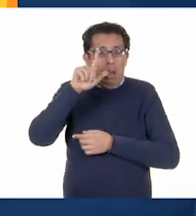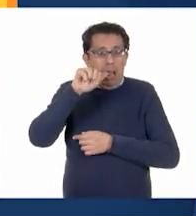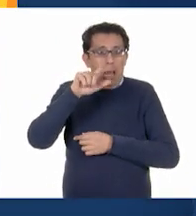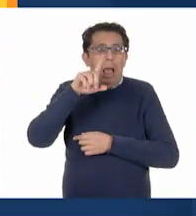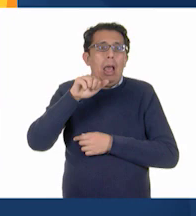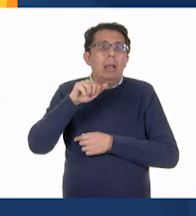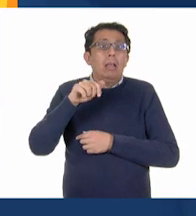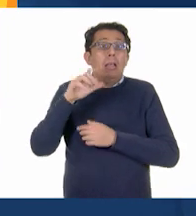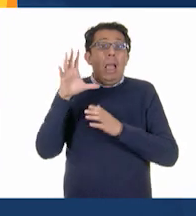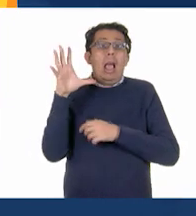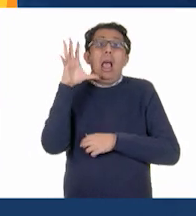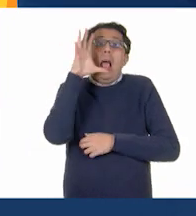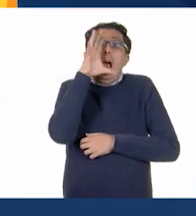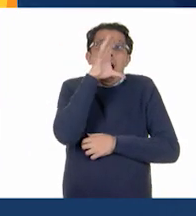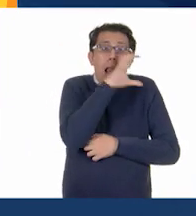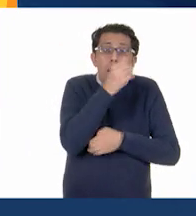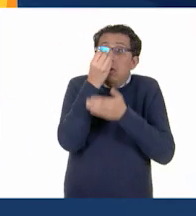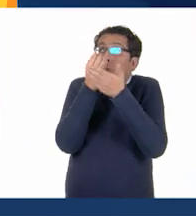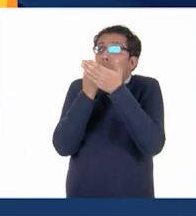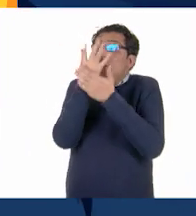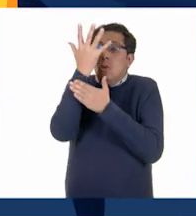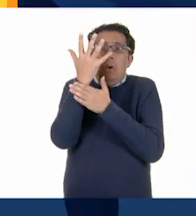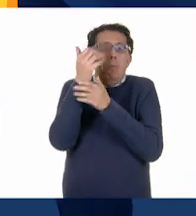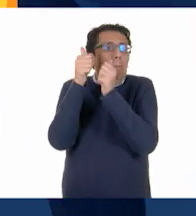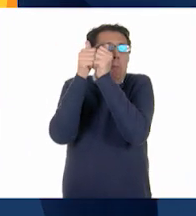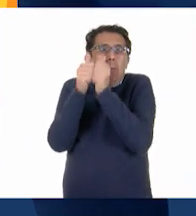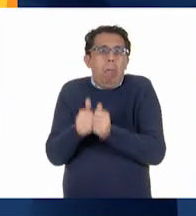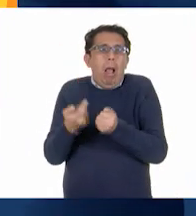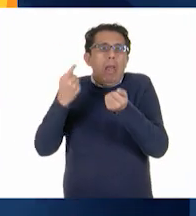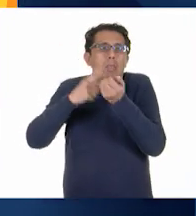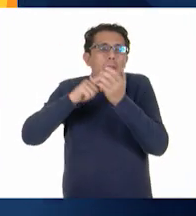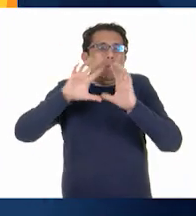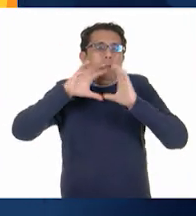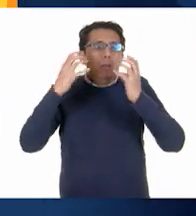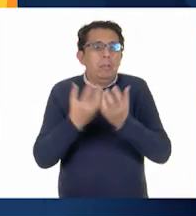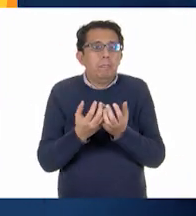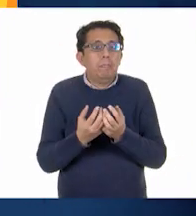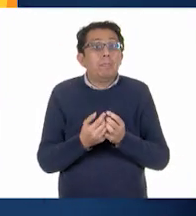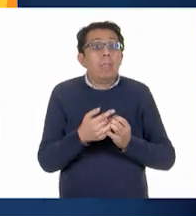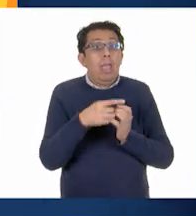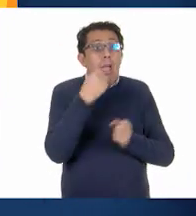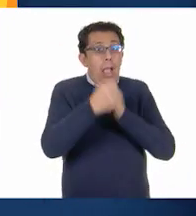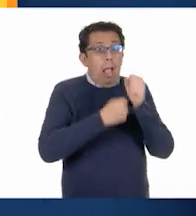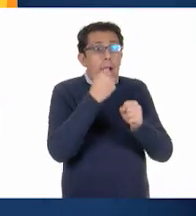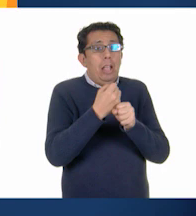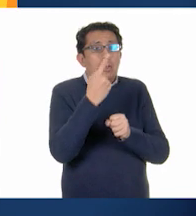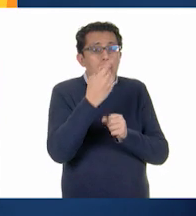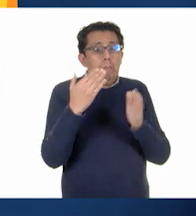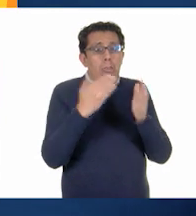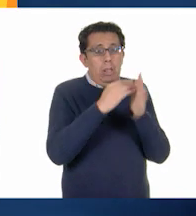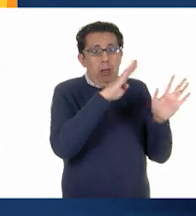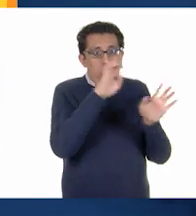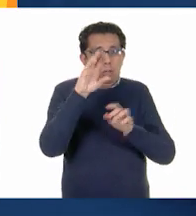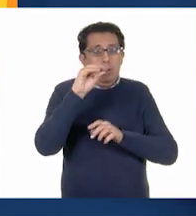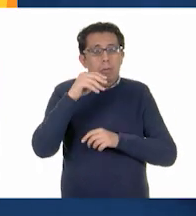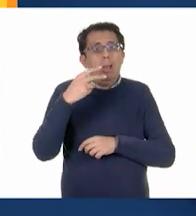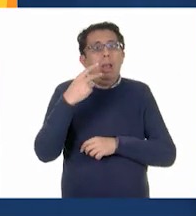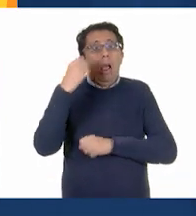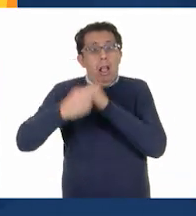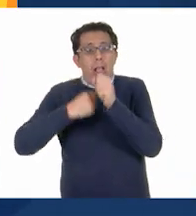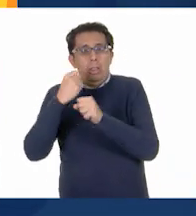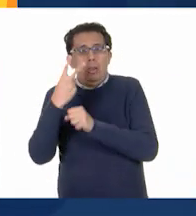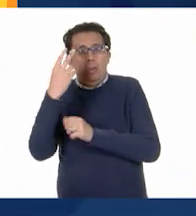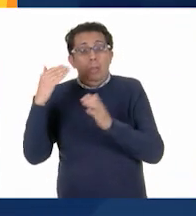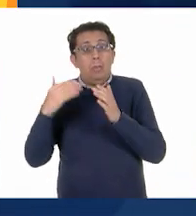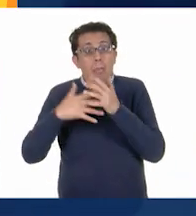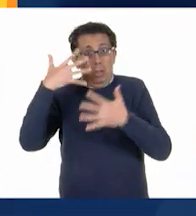dejan escapar, lo cual contribuye al cambio climático. Entre 1990 y el 2015, las emisiones de gases y compuestos del